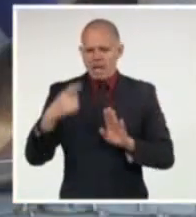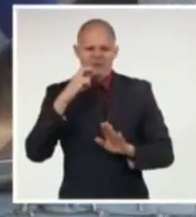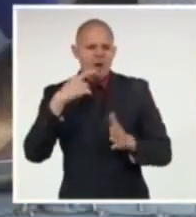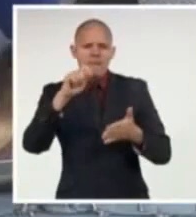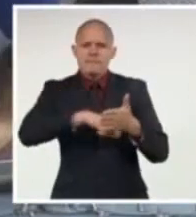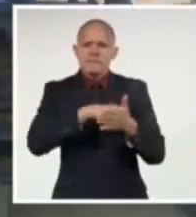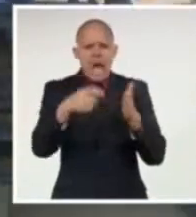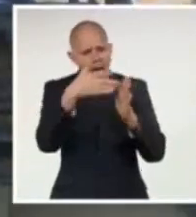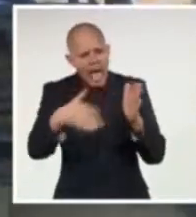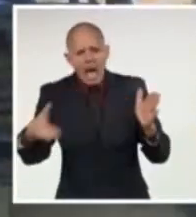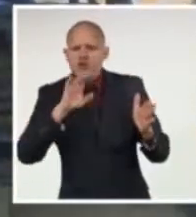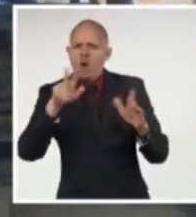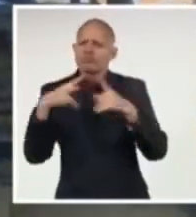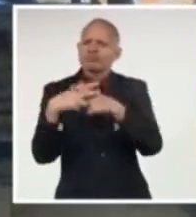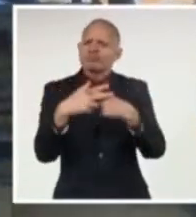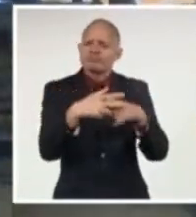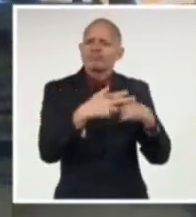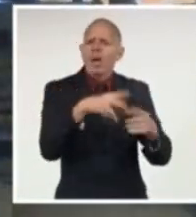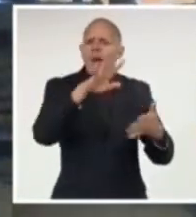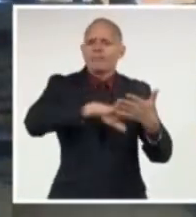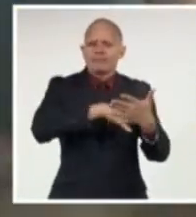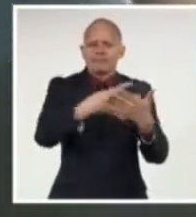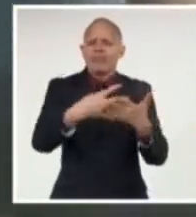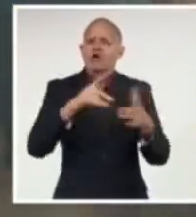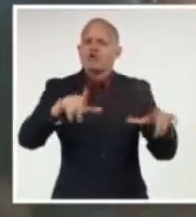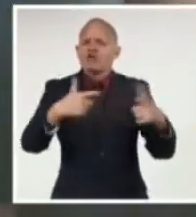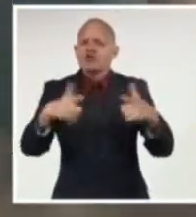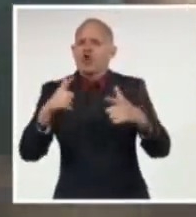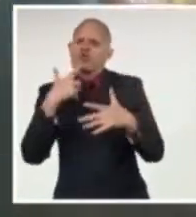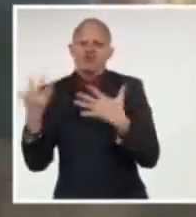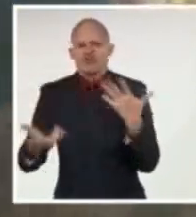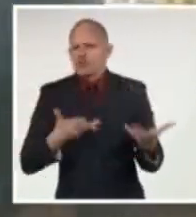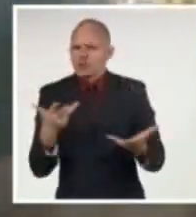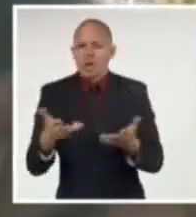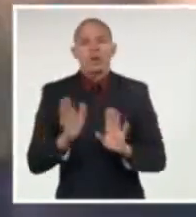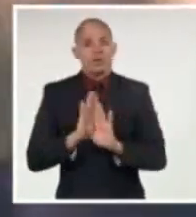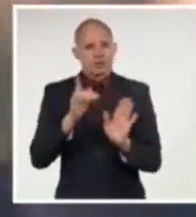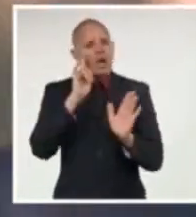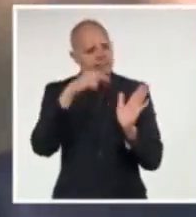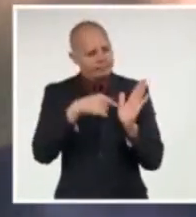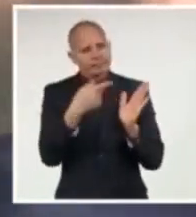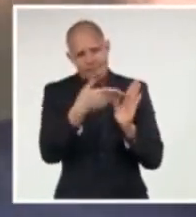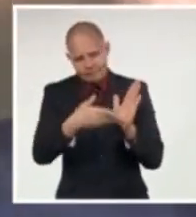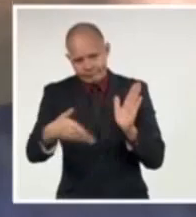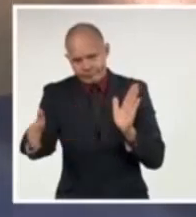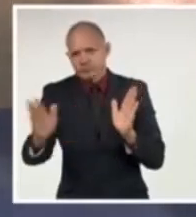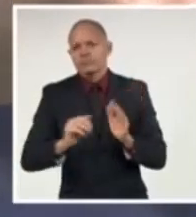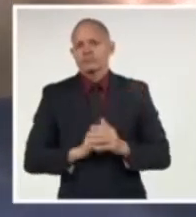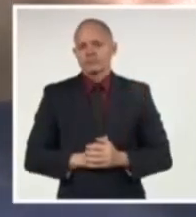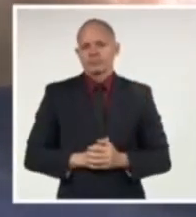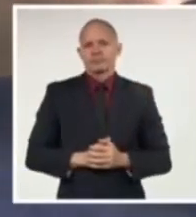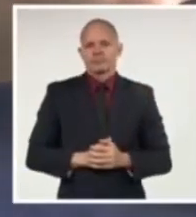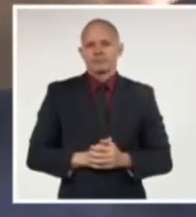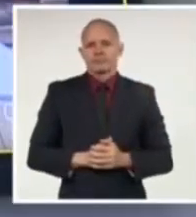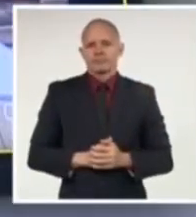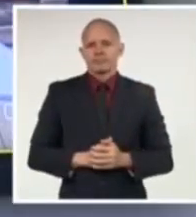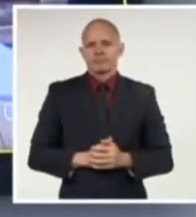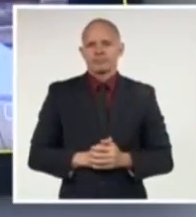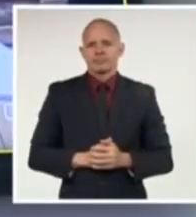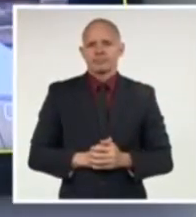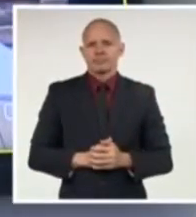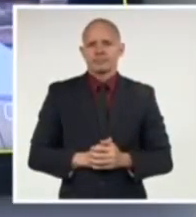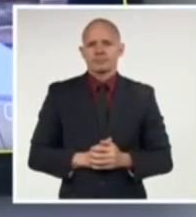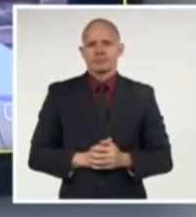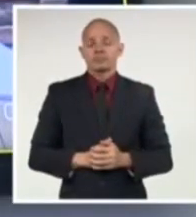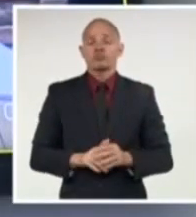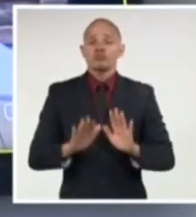de mantenimientos y su cronograma concebido para la generación térmica y distribuida. Debemos